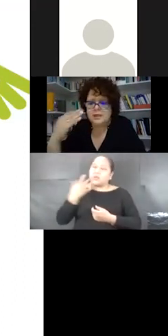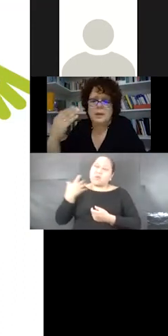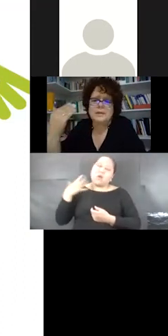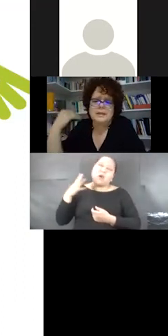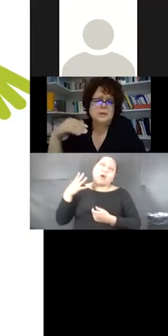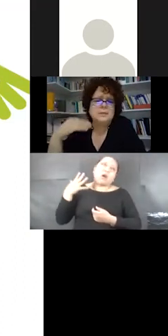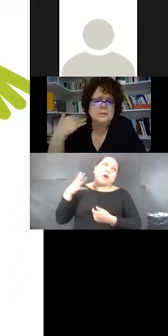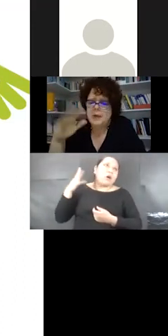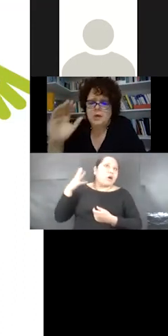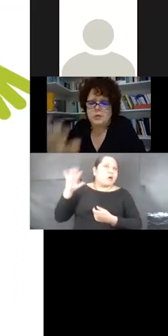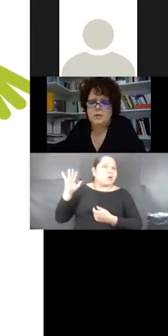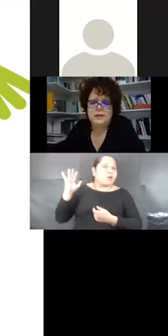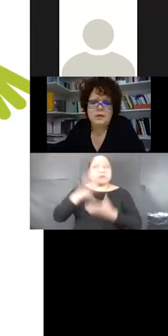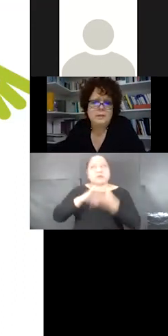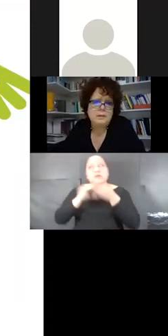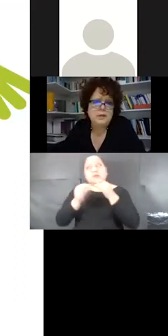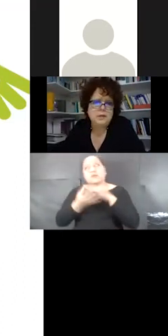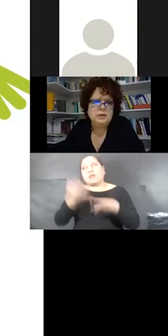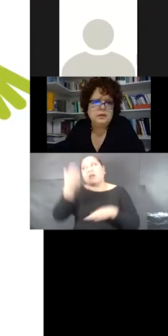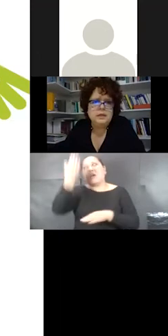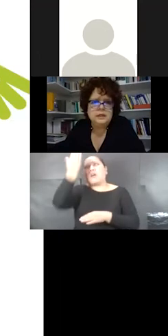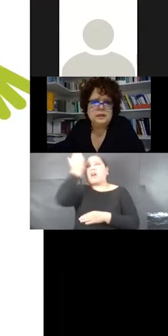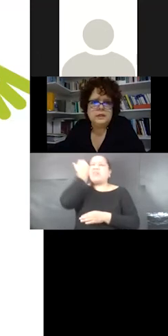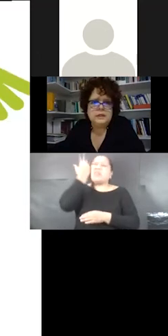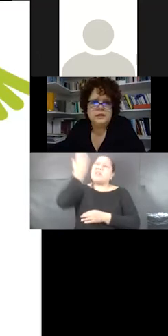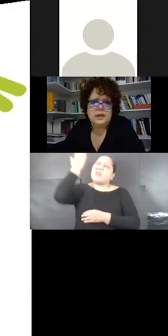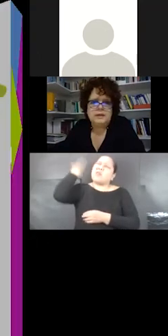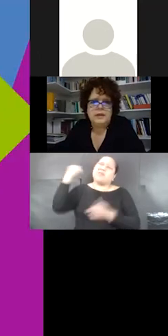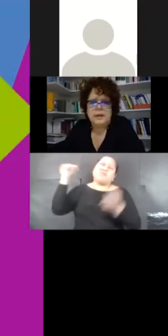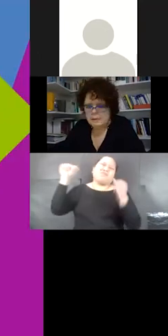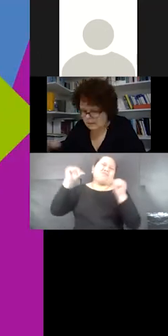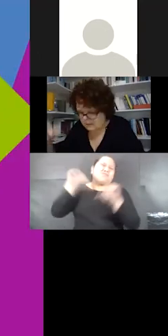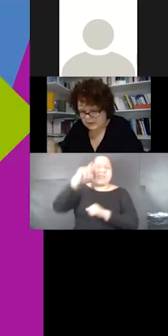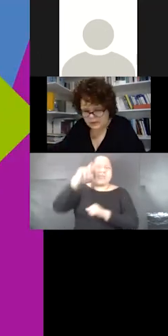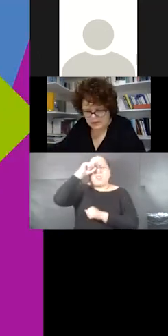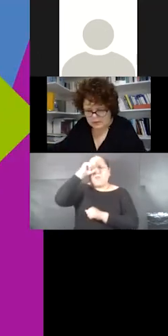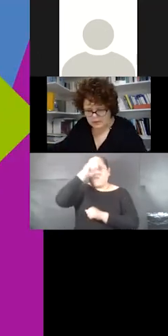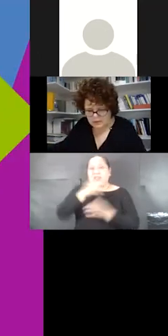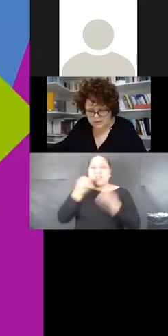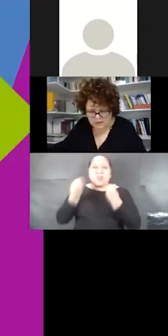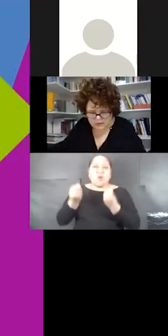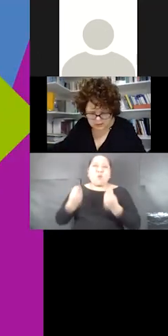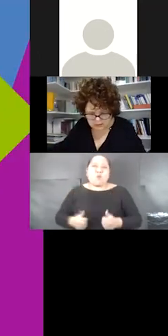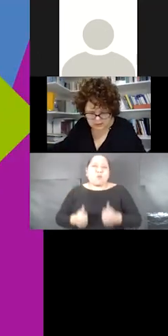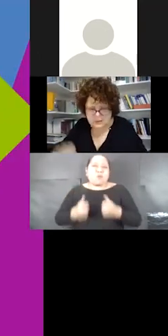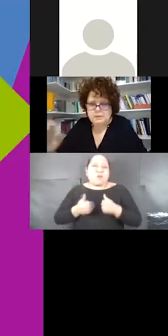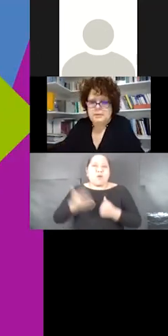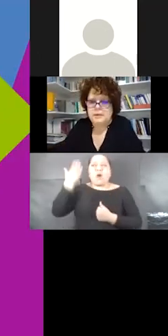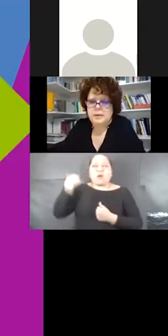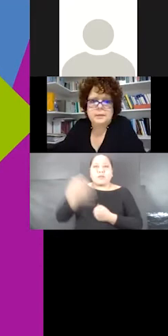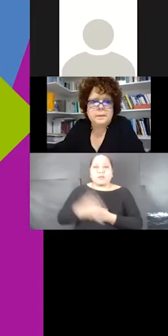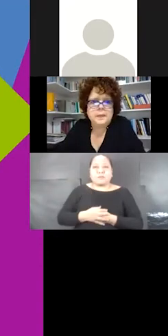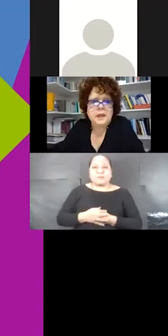las historias más antiguas es peor todavía de lo que han vivido, ¿no? Es terrible. Vamos a ver, ¿qué hora es todavía? Sí,